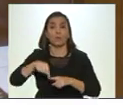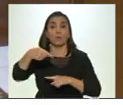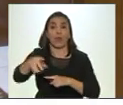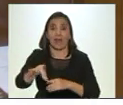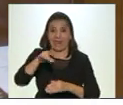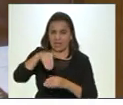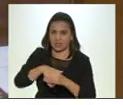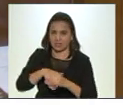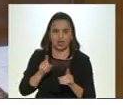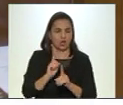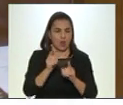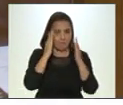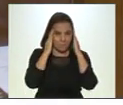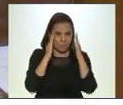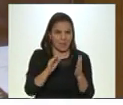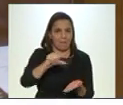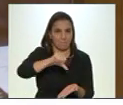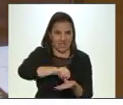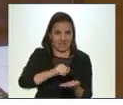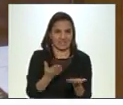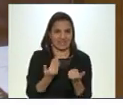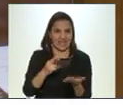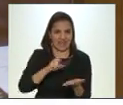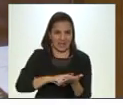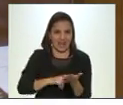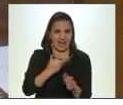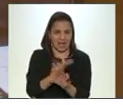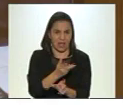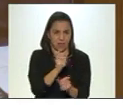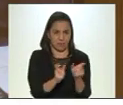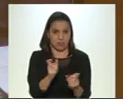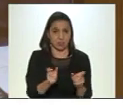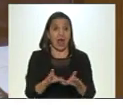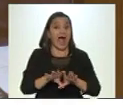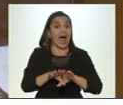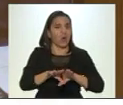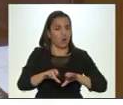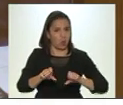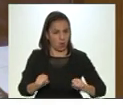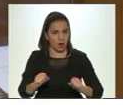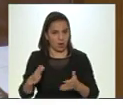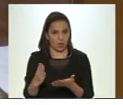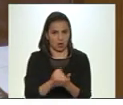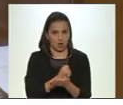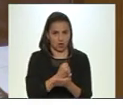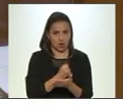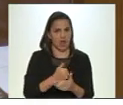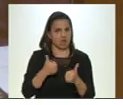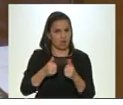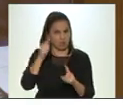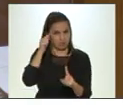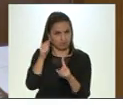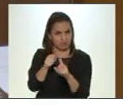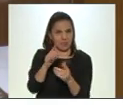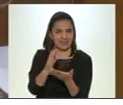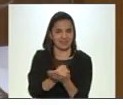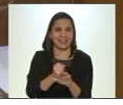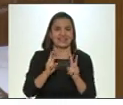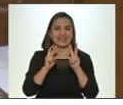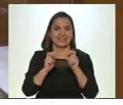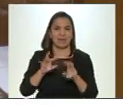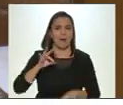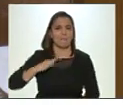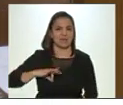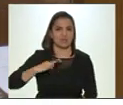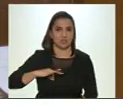en el país y las necesidades reales que tiene la gente. Acuerdos para llegar a un buen punto en materia de pensiones, pero acuerdos